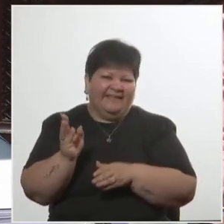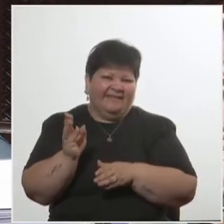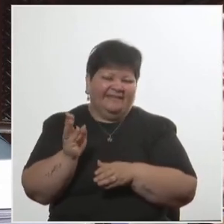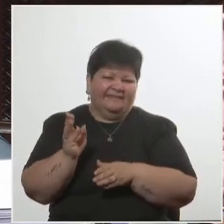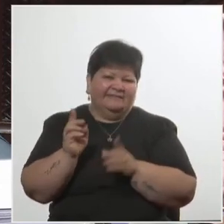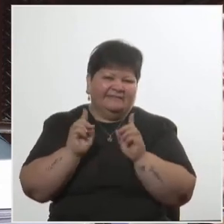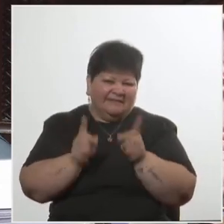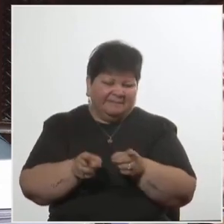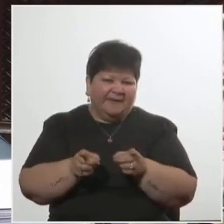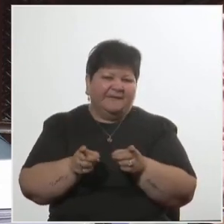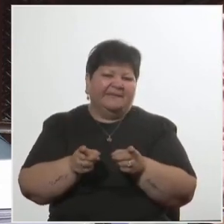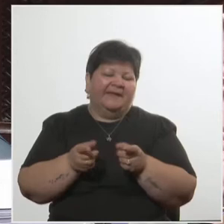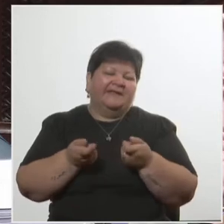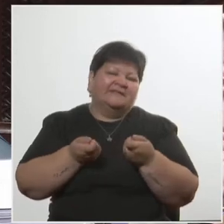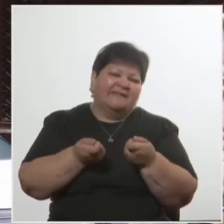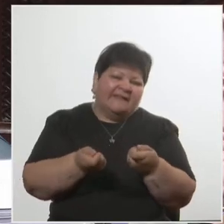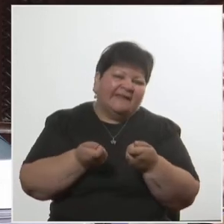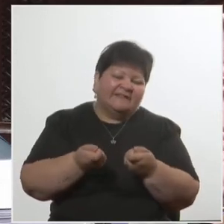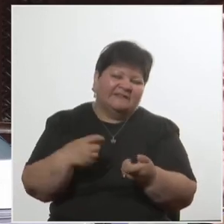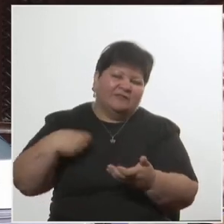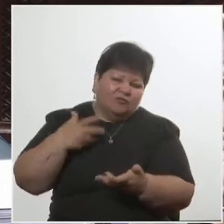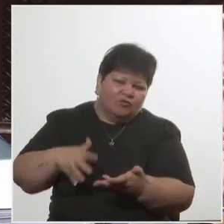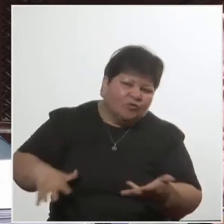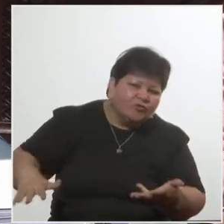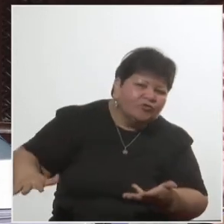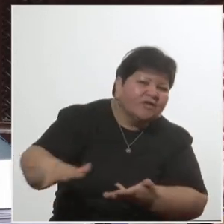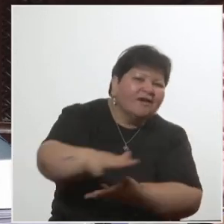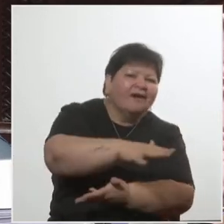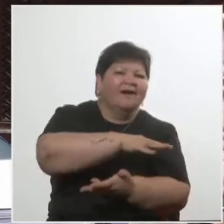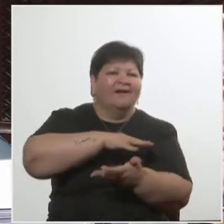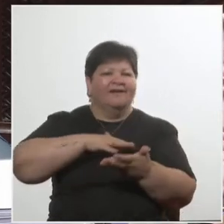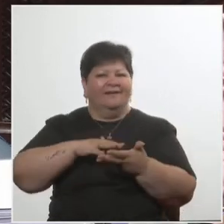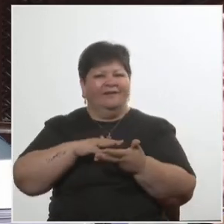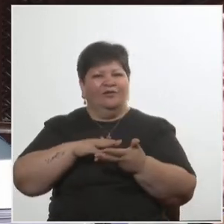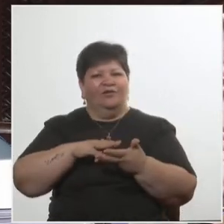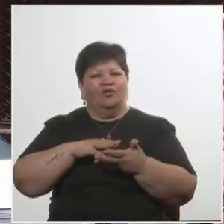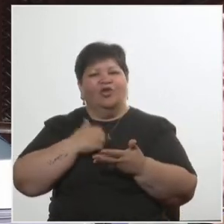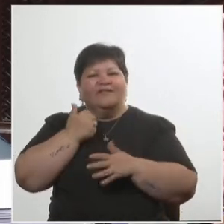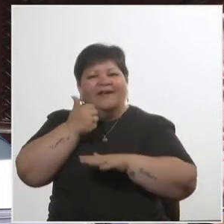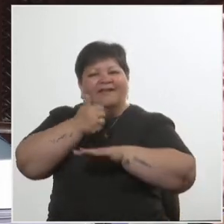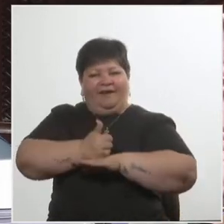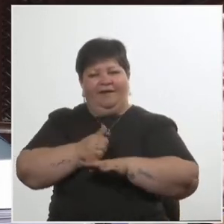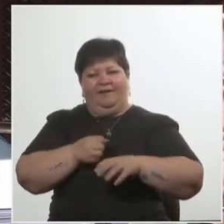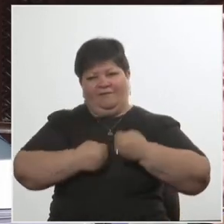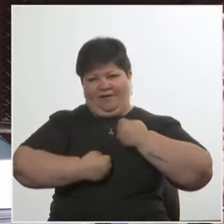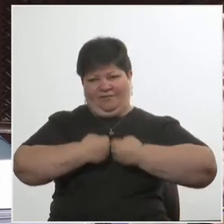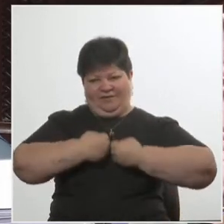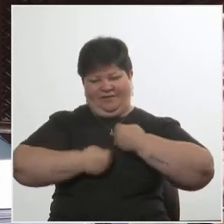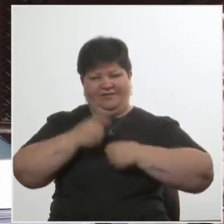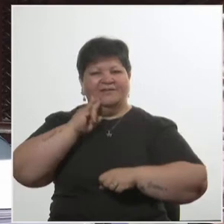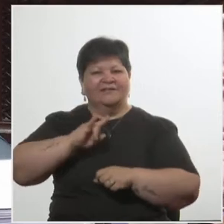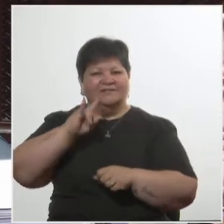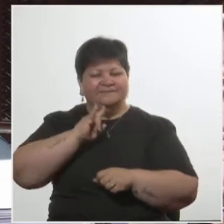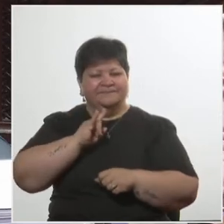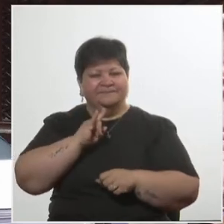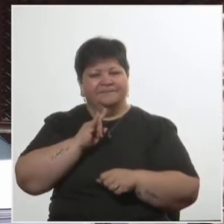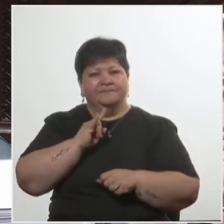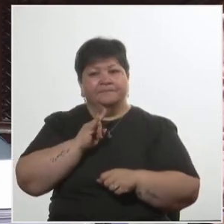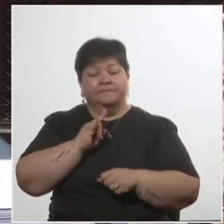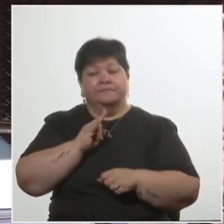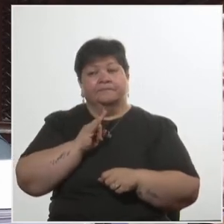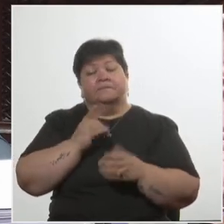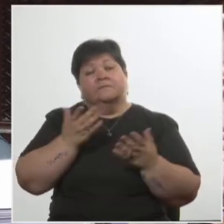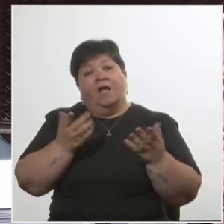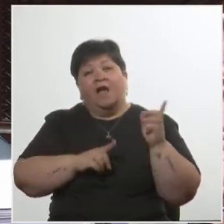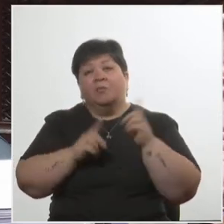social y la incidencia social en el territorio que tiene la lechería y porque En definitiva además con la lechería nosotros podríamos también hay